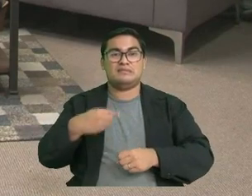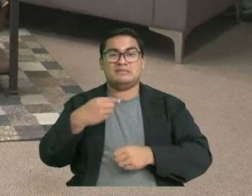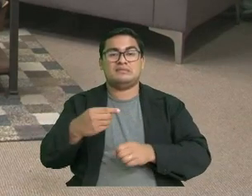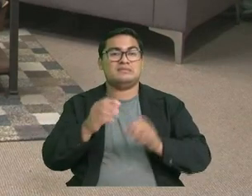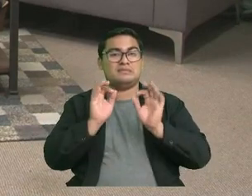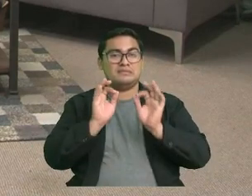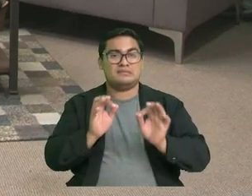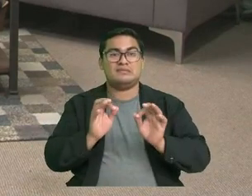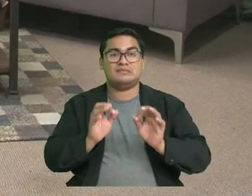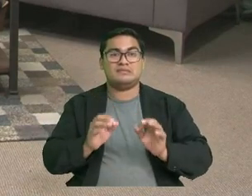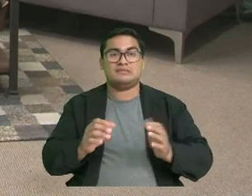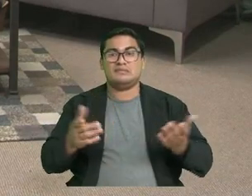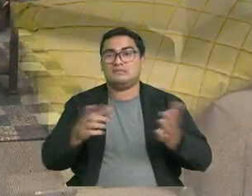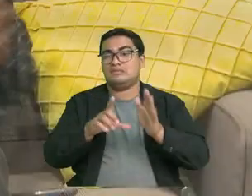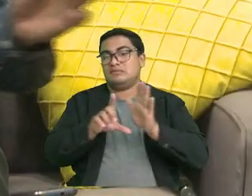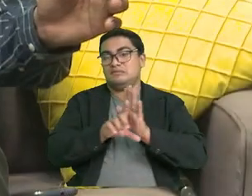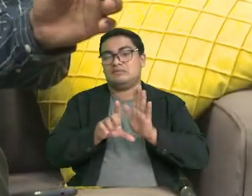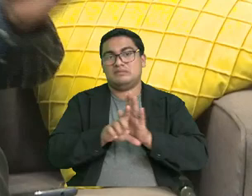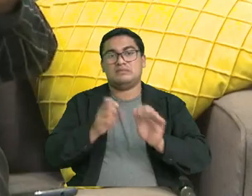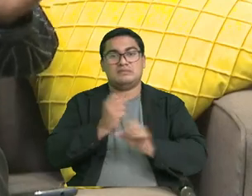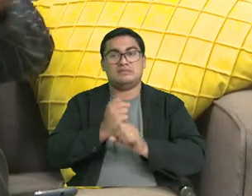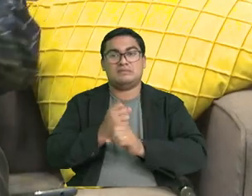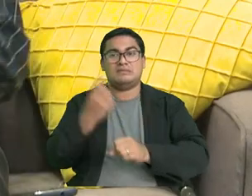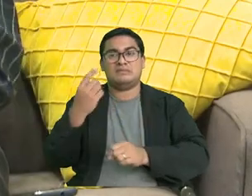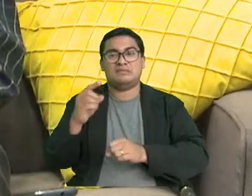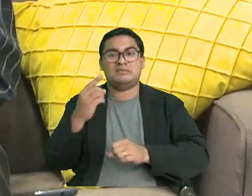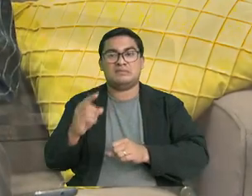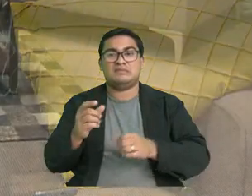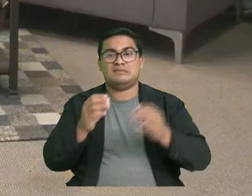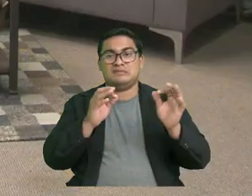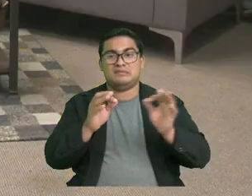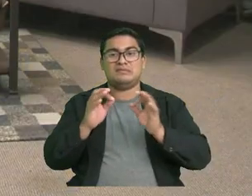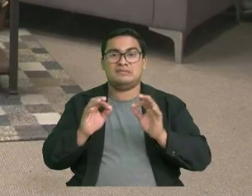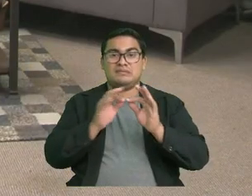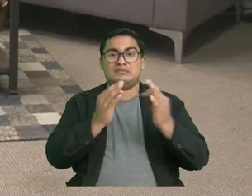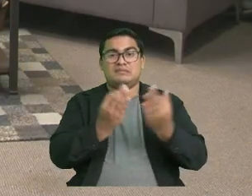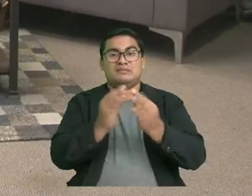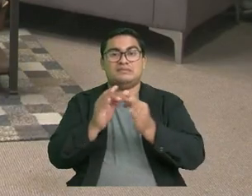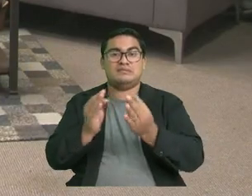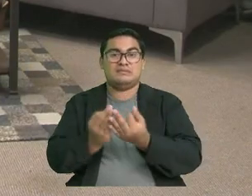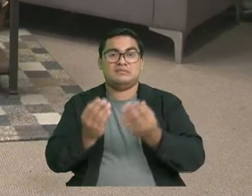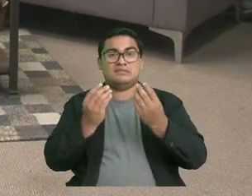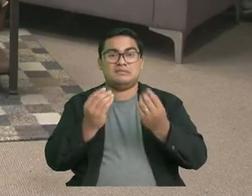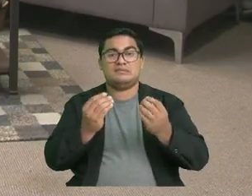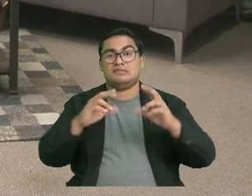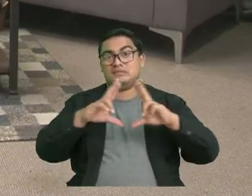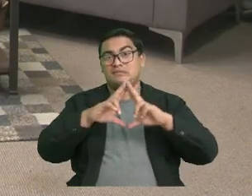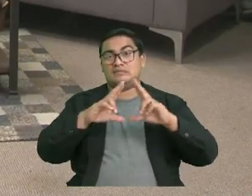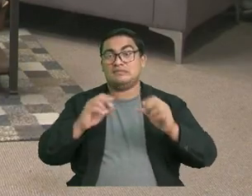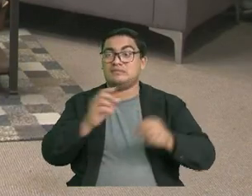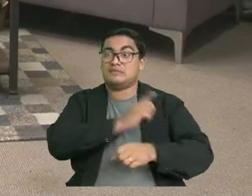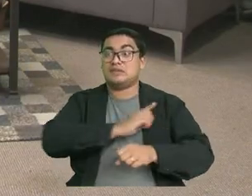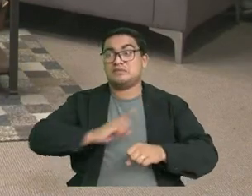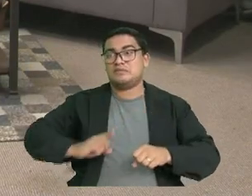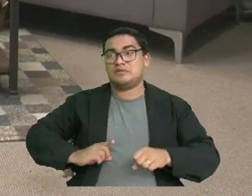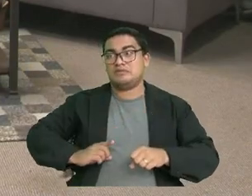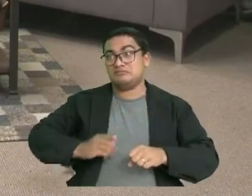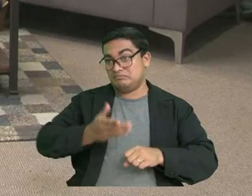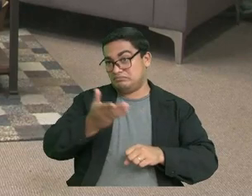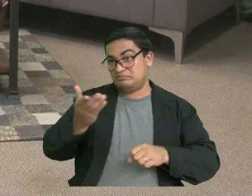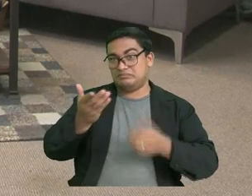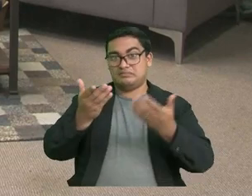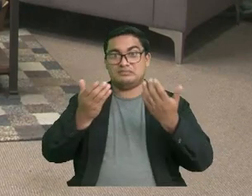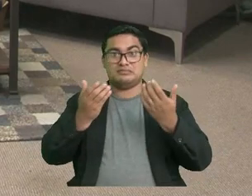Sin duda alguna, legislando para garantizar legislando los derechos. Legislando para garantizar los derechos de las familias nicaragüenses. Diputada, pues por ahora, si usted